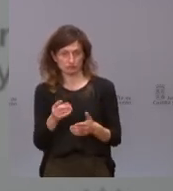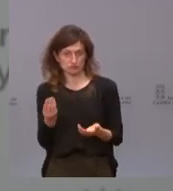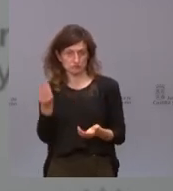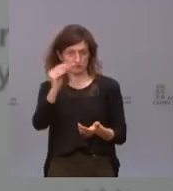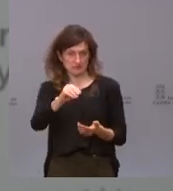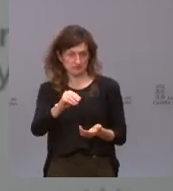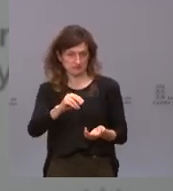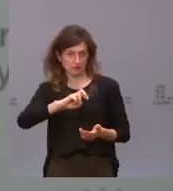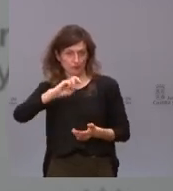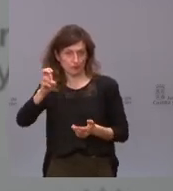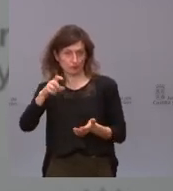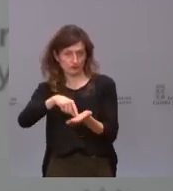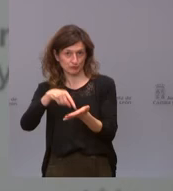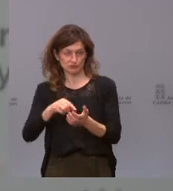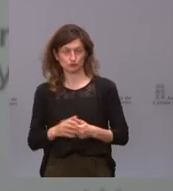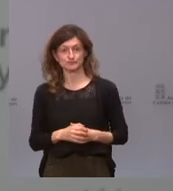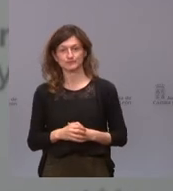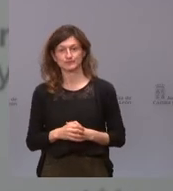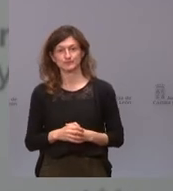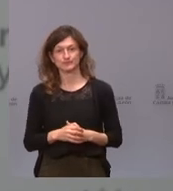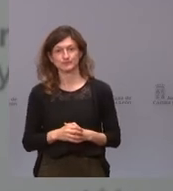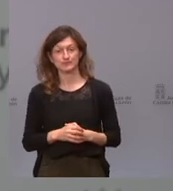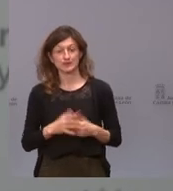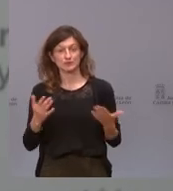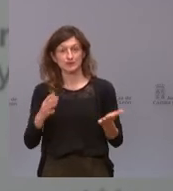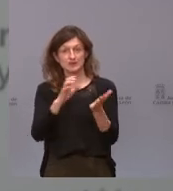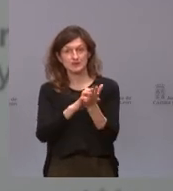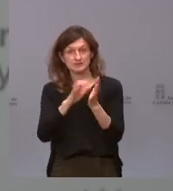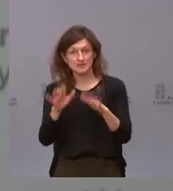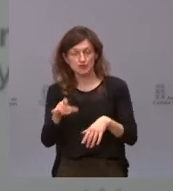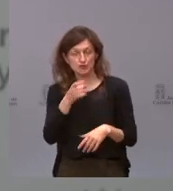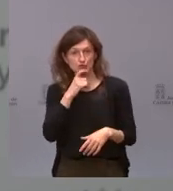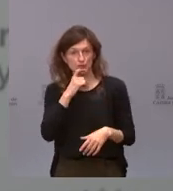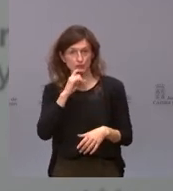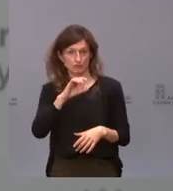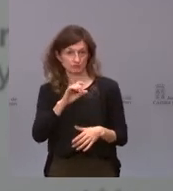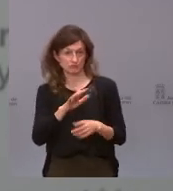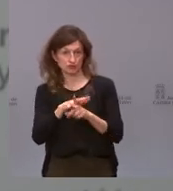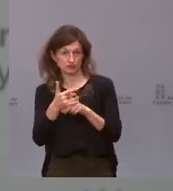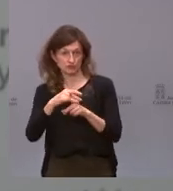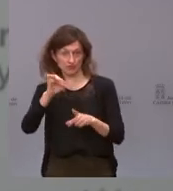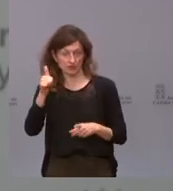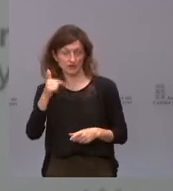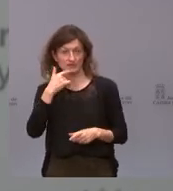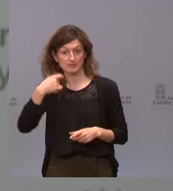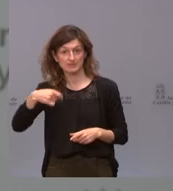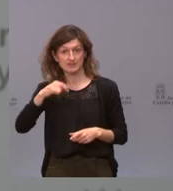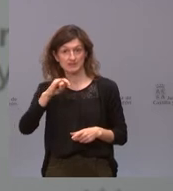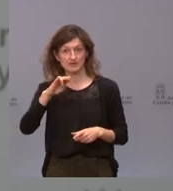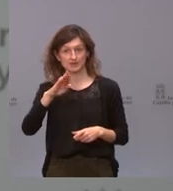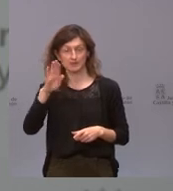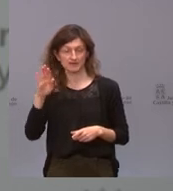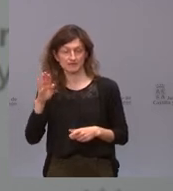en otros en otros impuestos como queda a castilla y león en este contexto nacional como ha dicho el presidente en el irpf